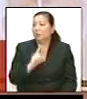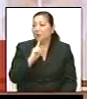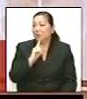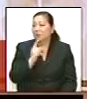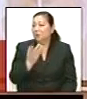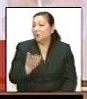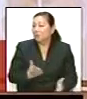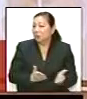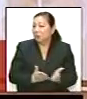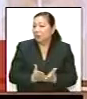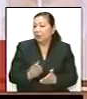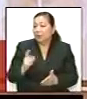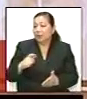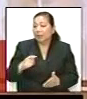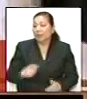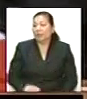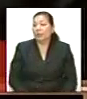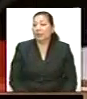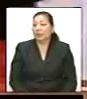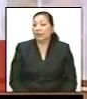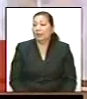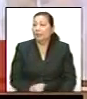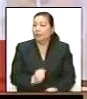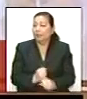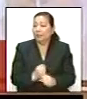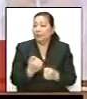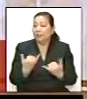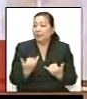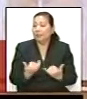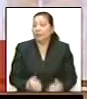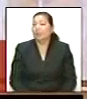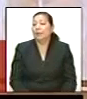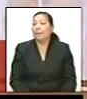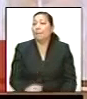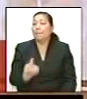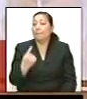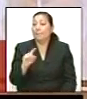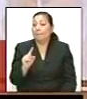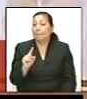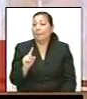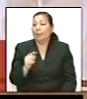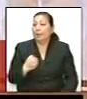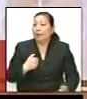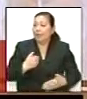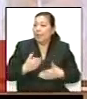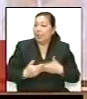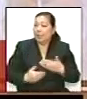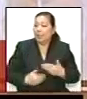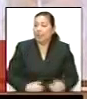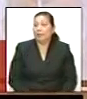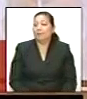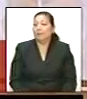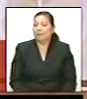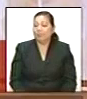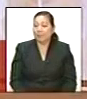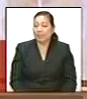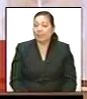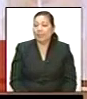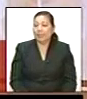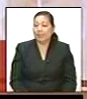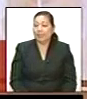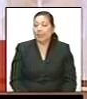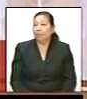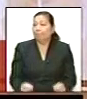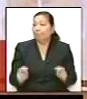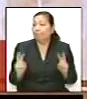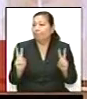no es viable, se necesita trabajar en esos sectores para avanzar en la alianza. Ahora, el